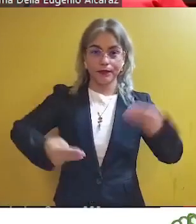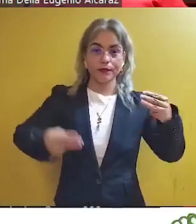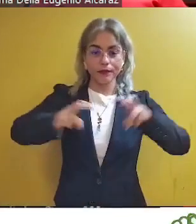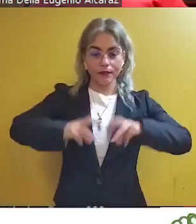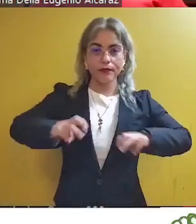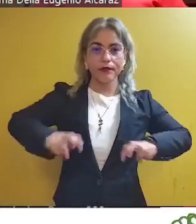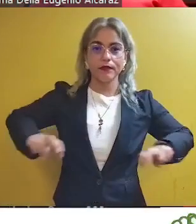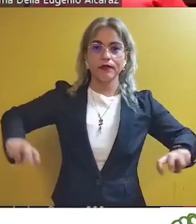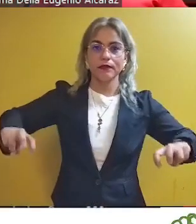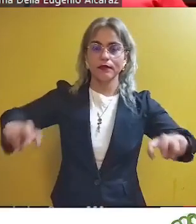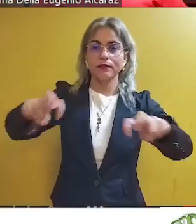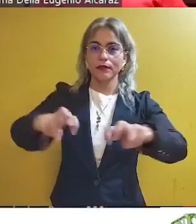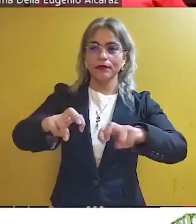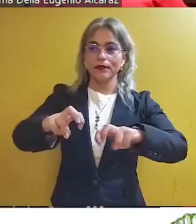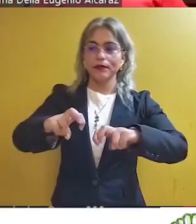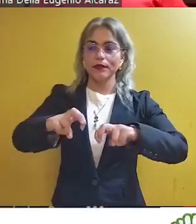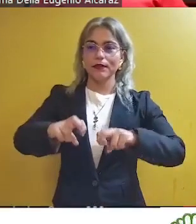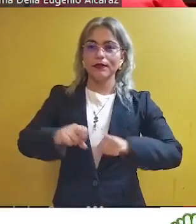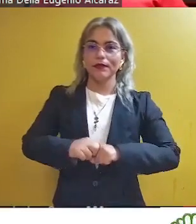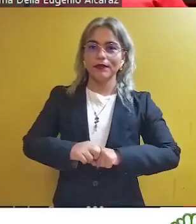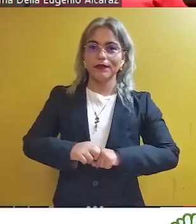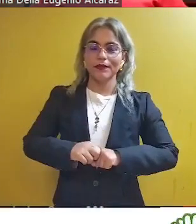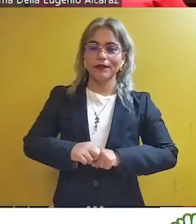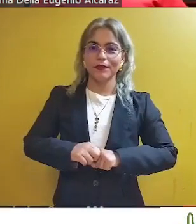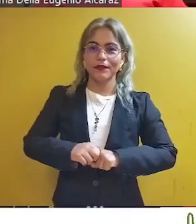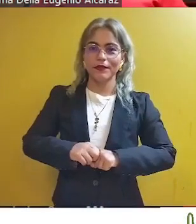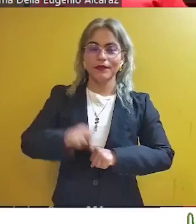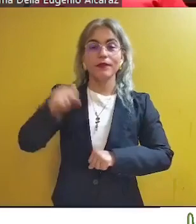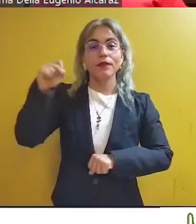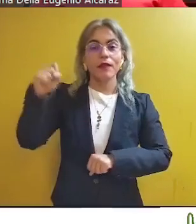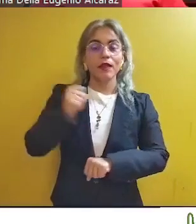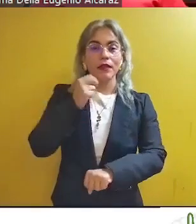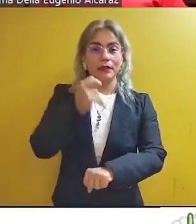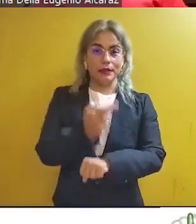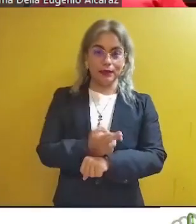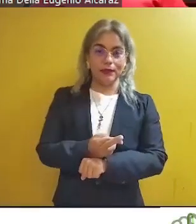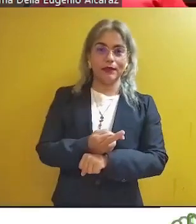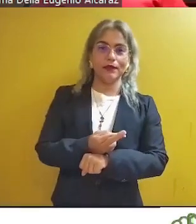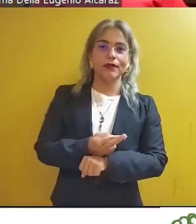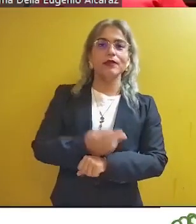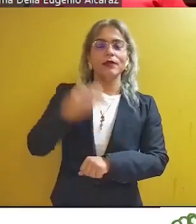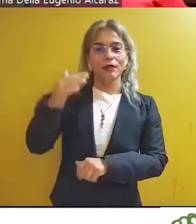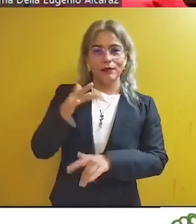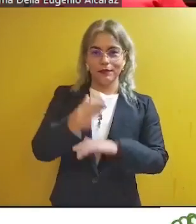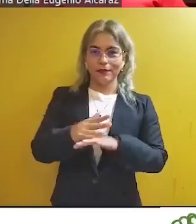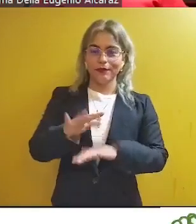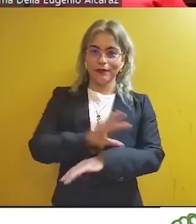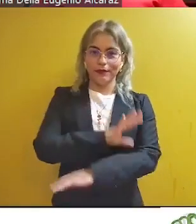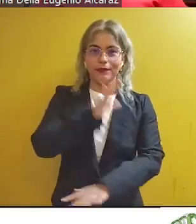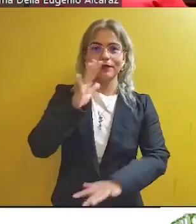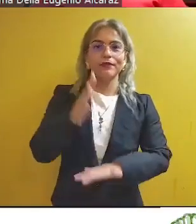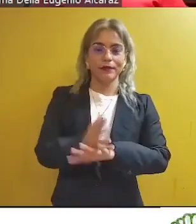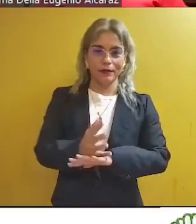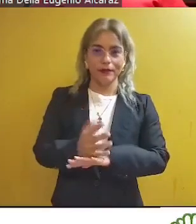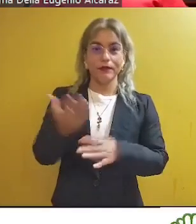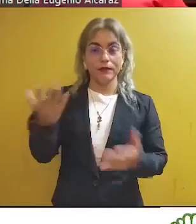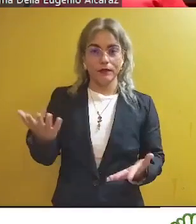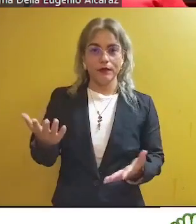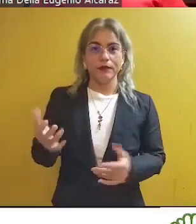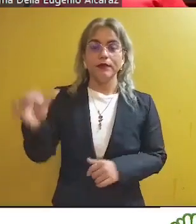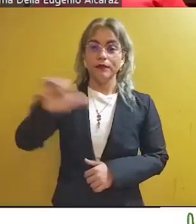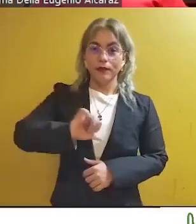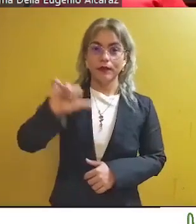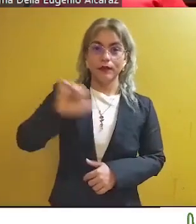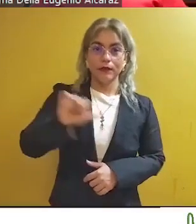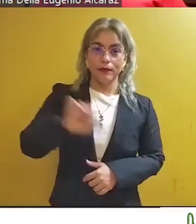Tribunal Electoral del Estado, así como al secretario general de Acuerdos. A efecto de iniciar la sesión de resolución convocada para